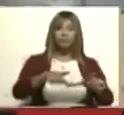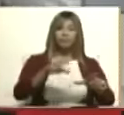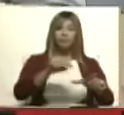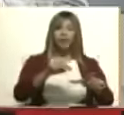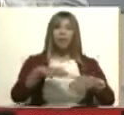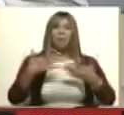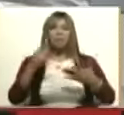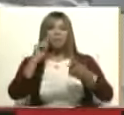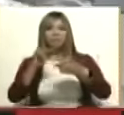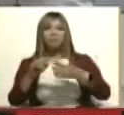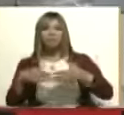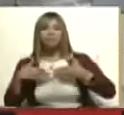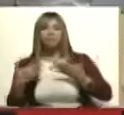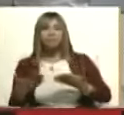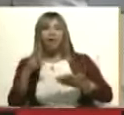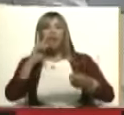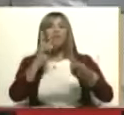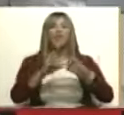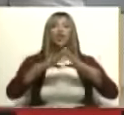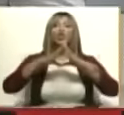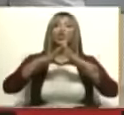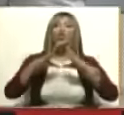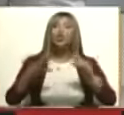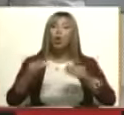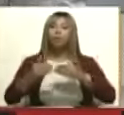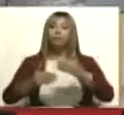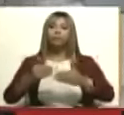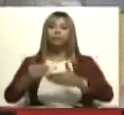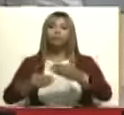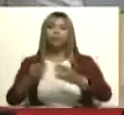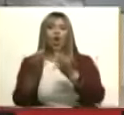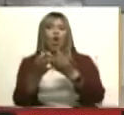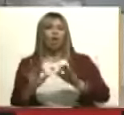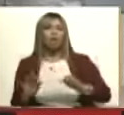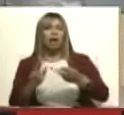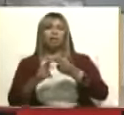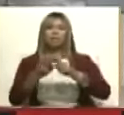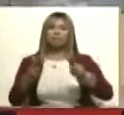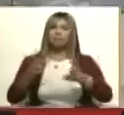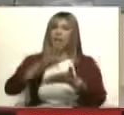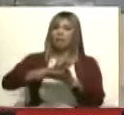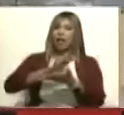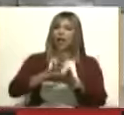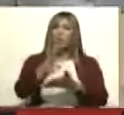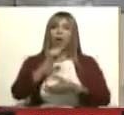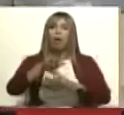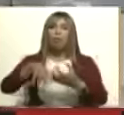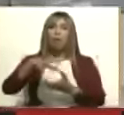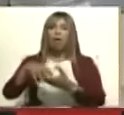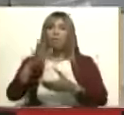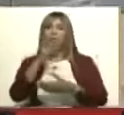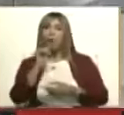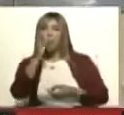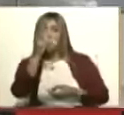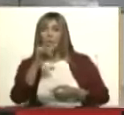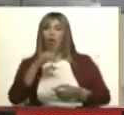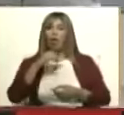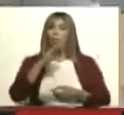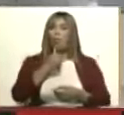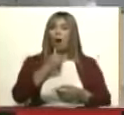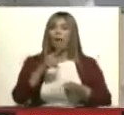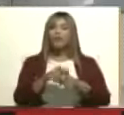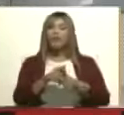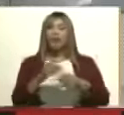¿Para qué? Para ver que todo transcurra de manera pacífica, tranquila, que no haya sabotaje, que no